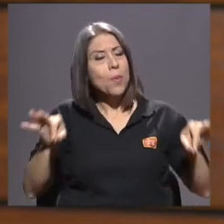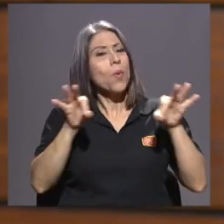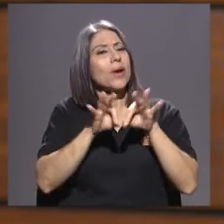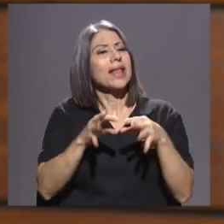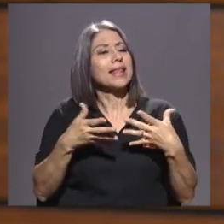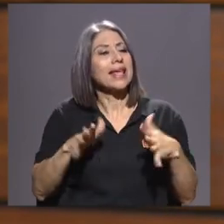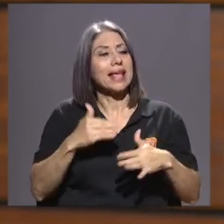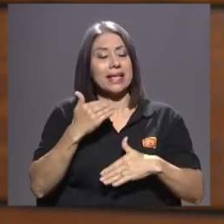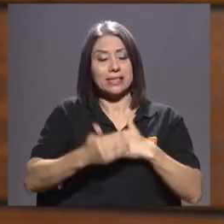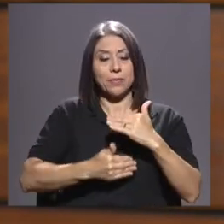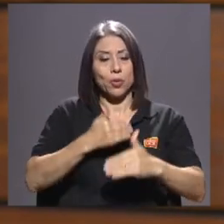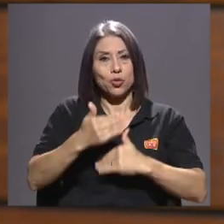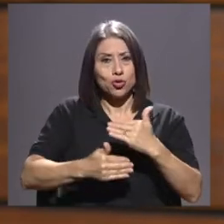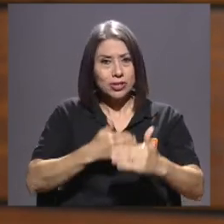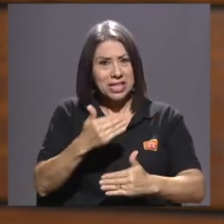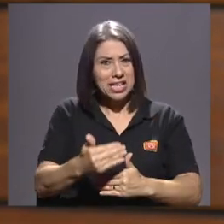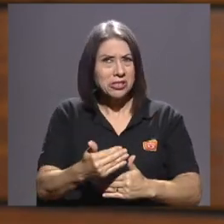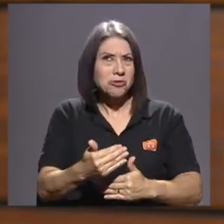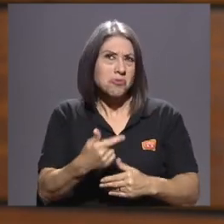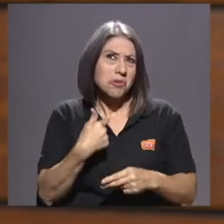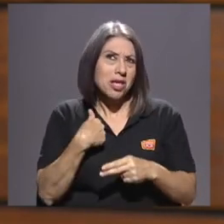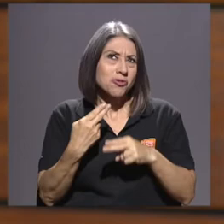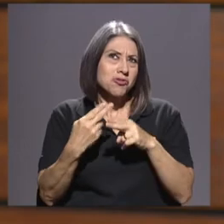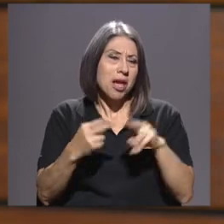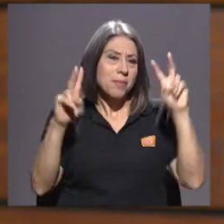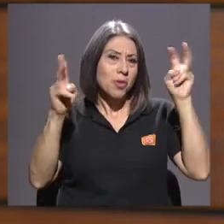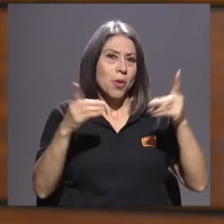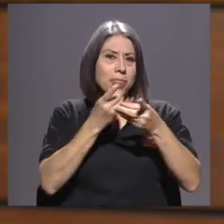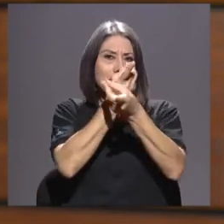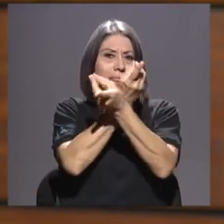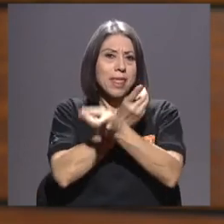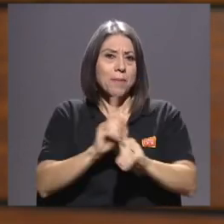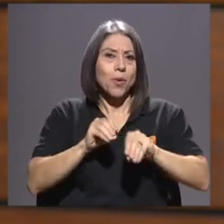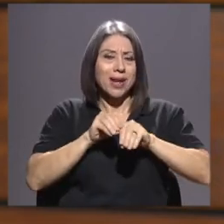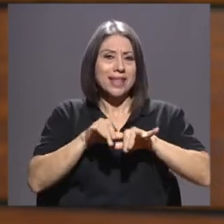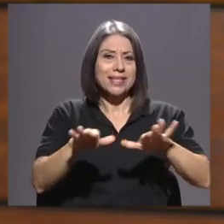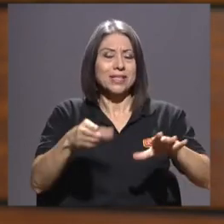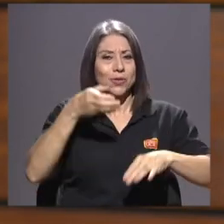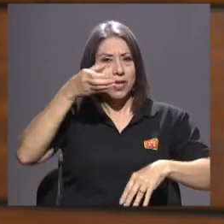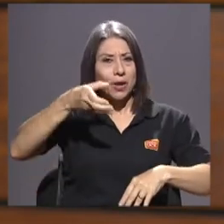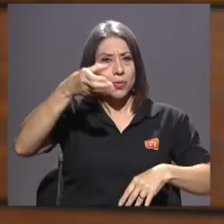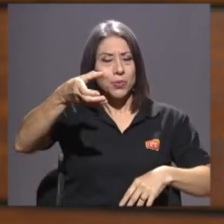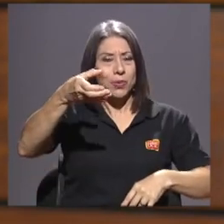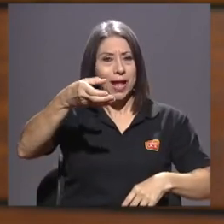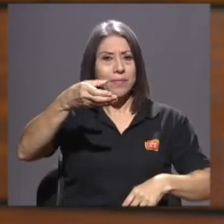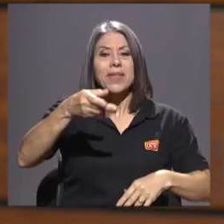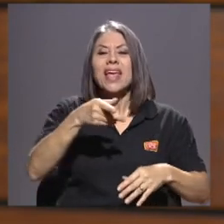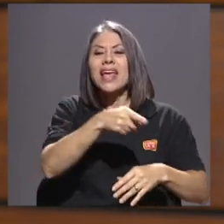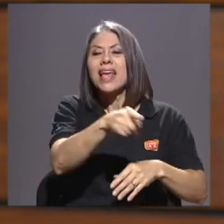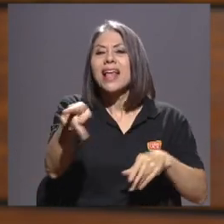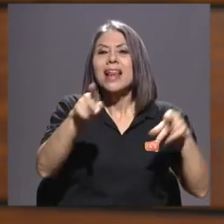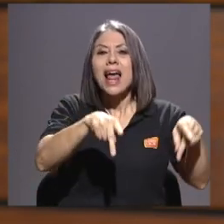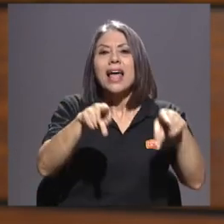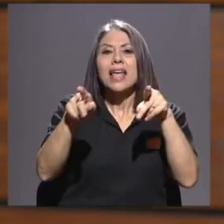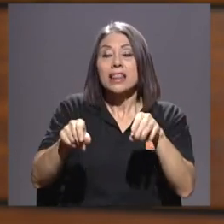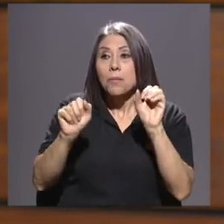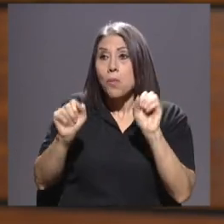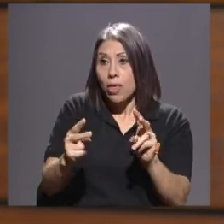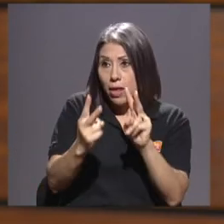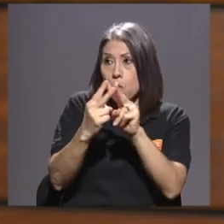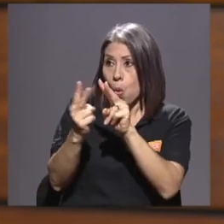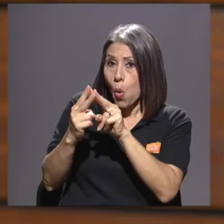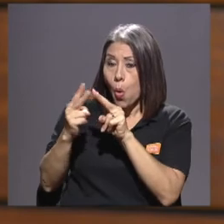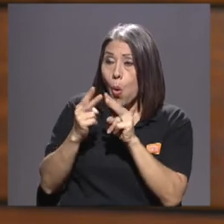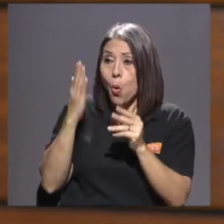es este proceso, me gustaría llamarlo como democratización de la cultura, en el cual estamos acercando a la gente, a estos grandes autores,